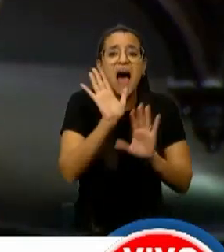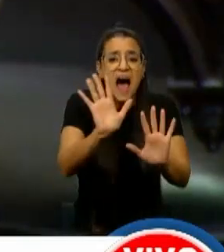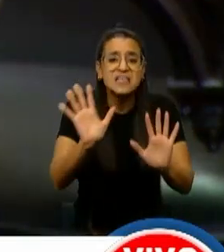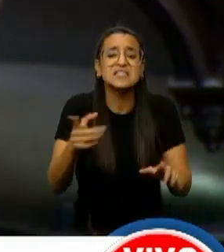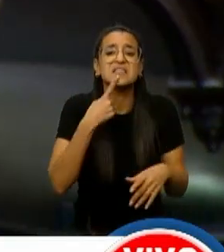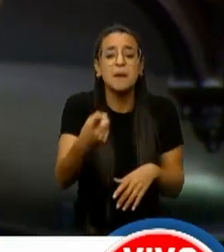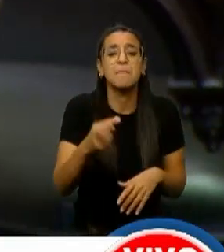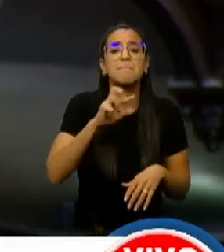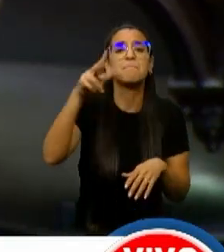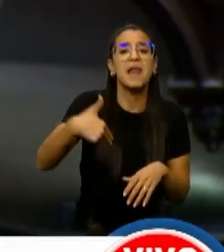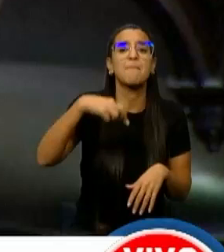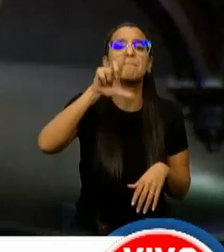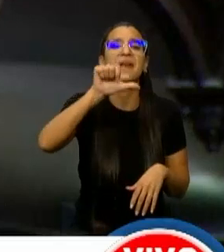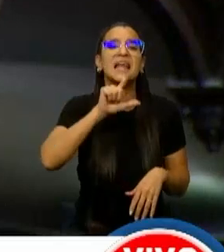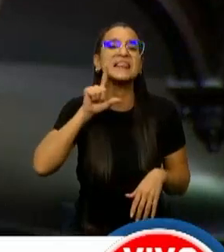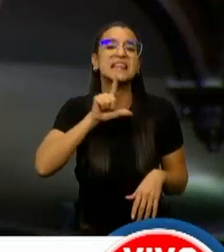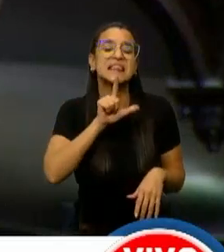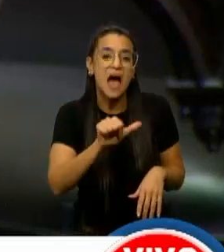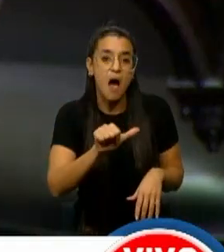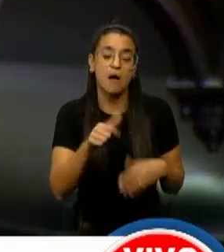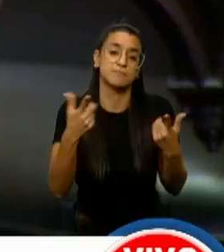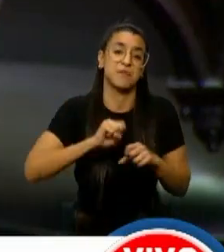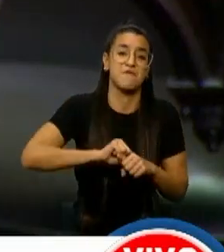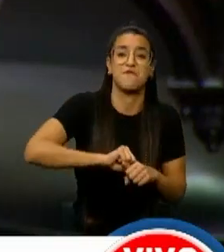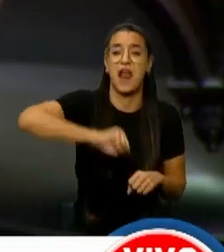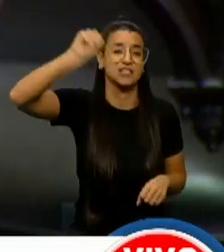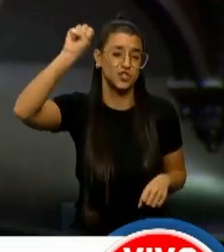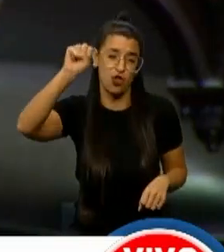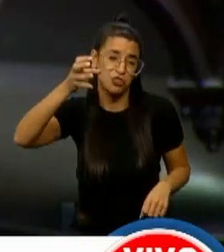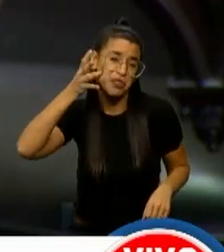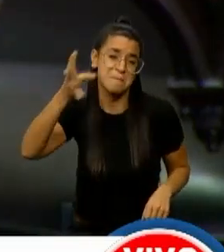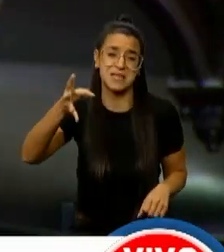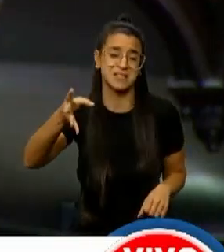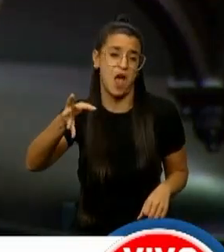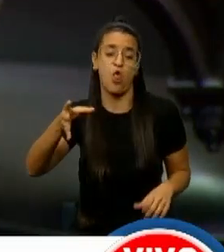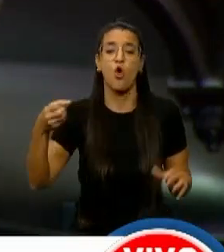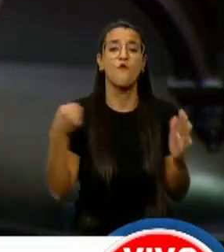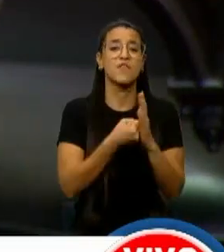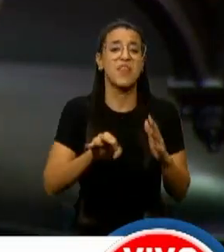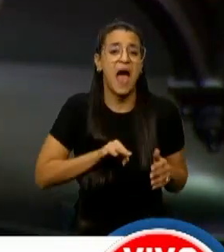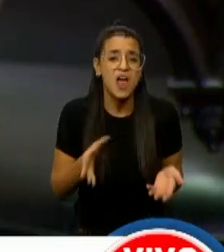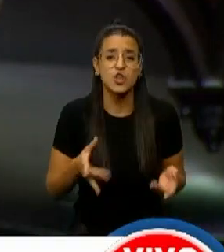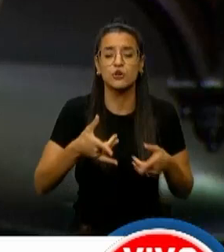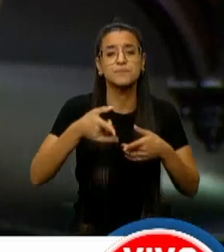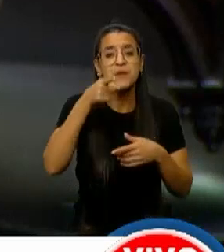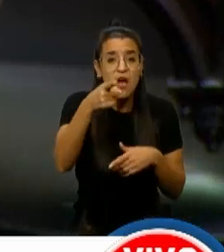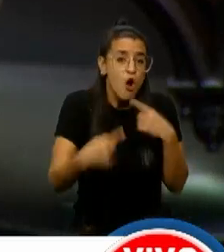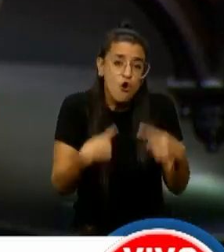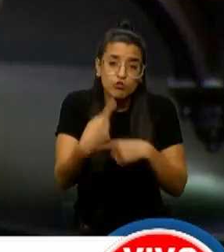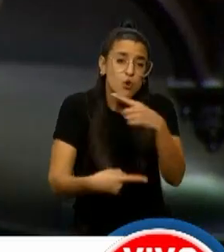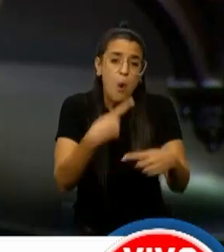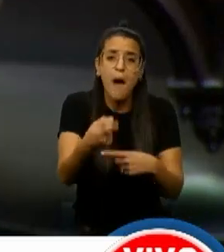película, del famoso Plan Platita, va a ser una inflación desmadrada a fin de año y vamos a